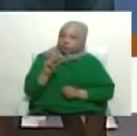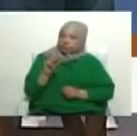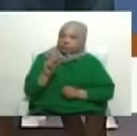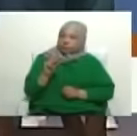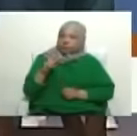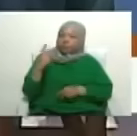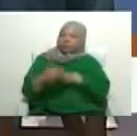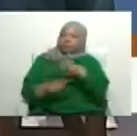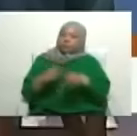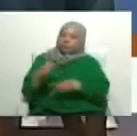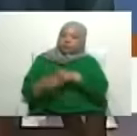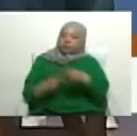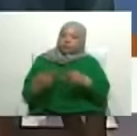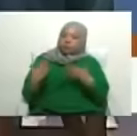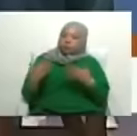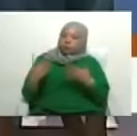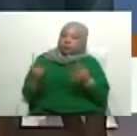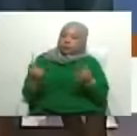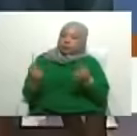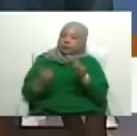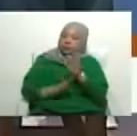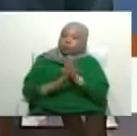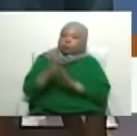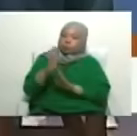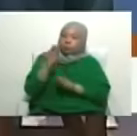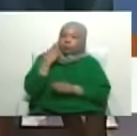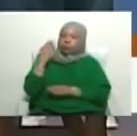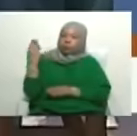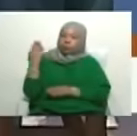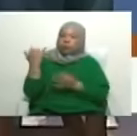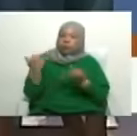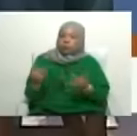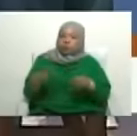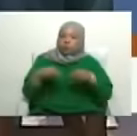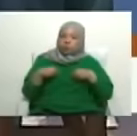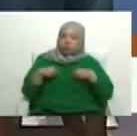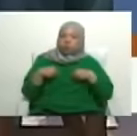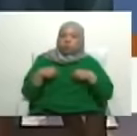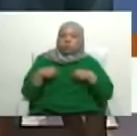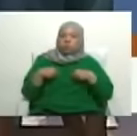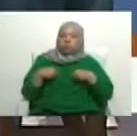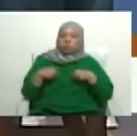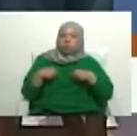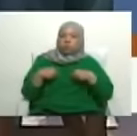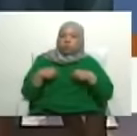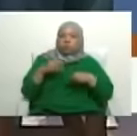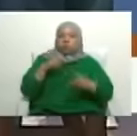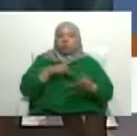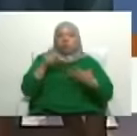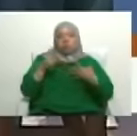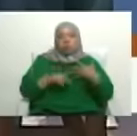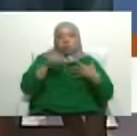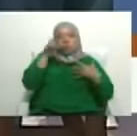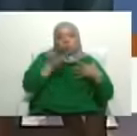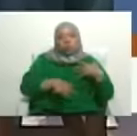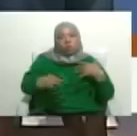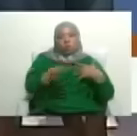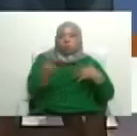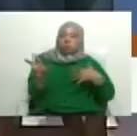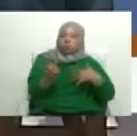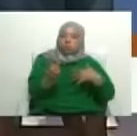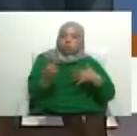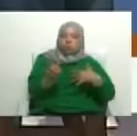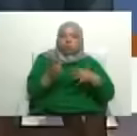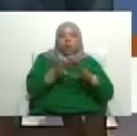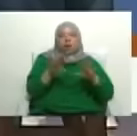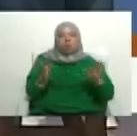el proceso acelerado de recuperación económica, que ya es reconocido por tirios y troyanos en todas